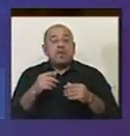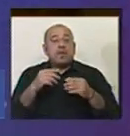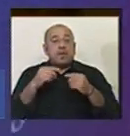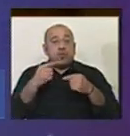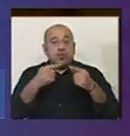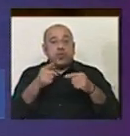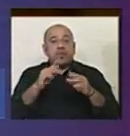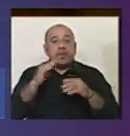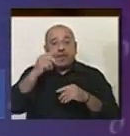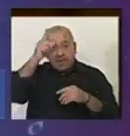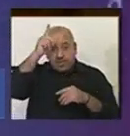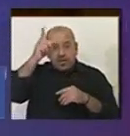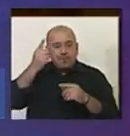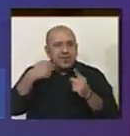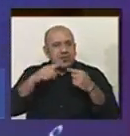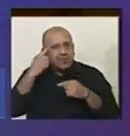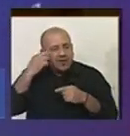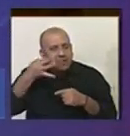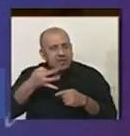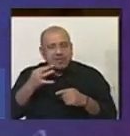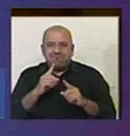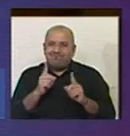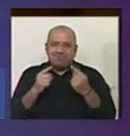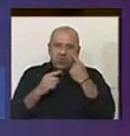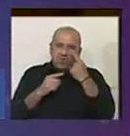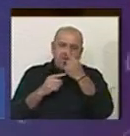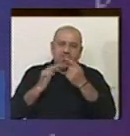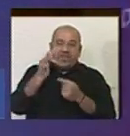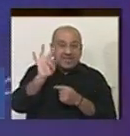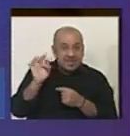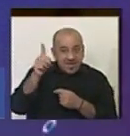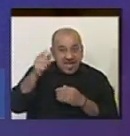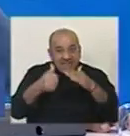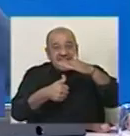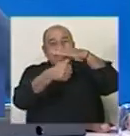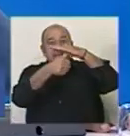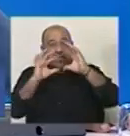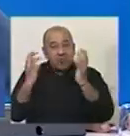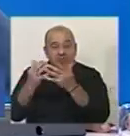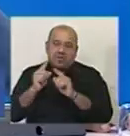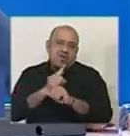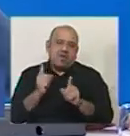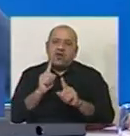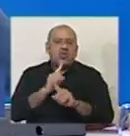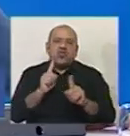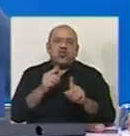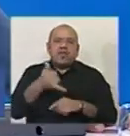de Merkel. Pero yo realmente no le veo uñas para guitarrero. Y ¿cómo? Le falta apoyo interno, además, ¿no? Bueno,